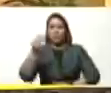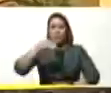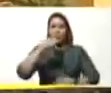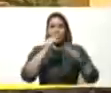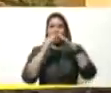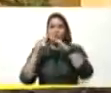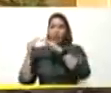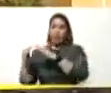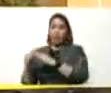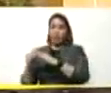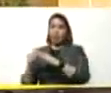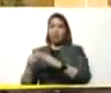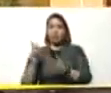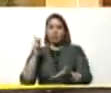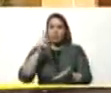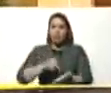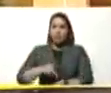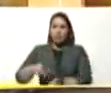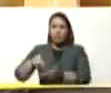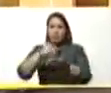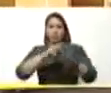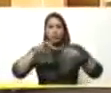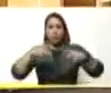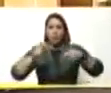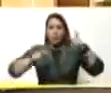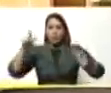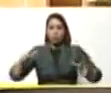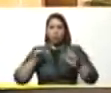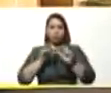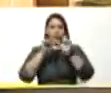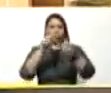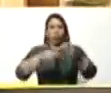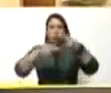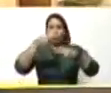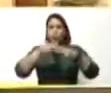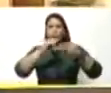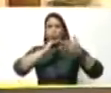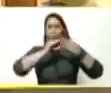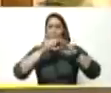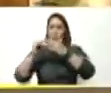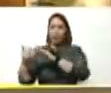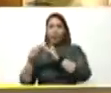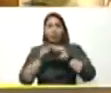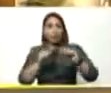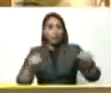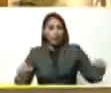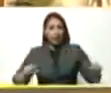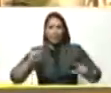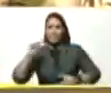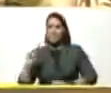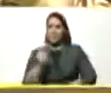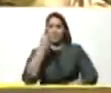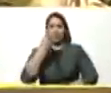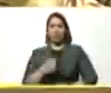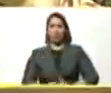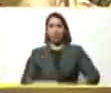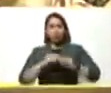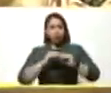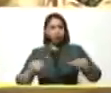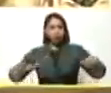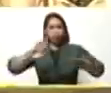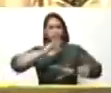que lleguen nuevos vecinos y nuevas vecinas a seguir construyendo comunidad. La tierra, lo primero. La